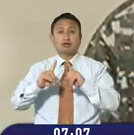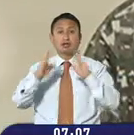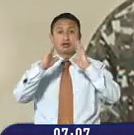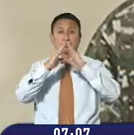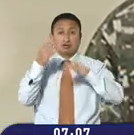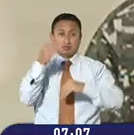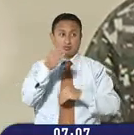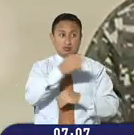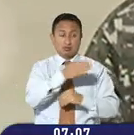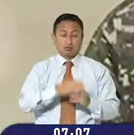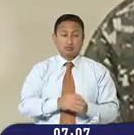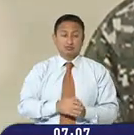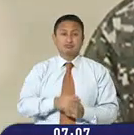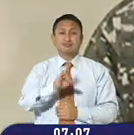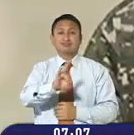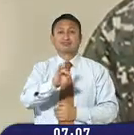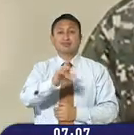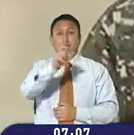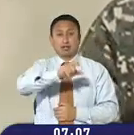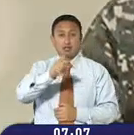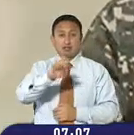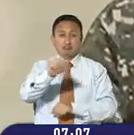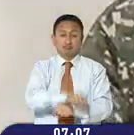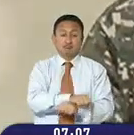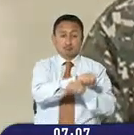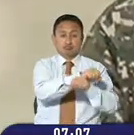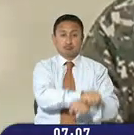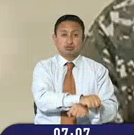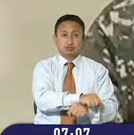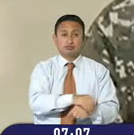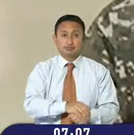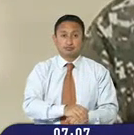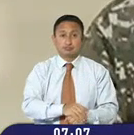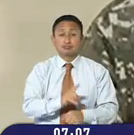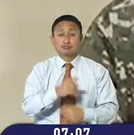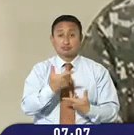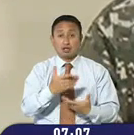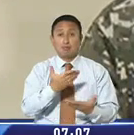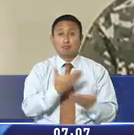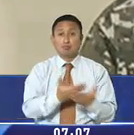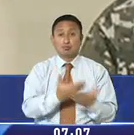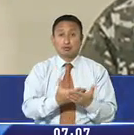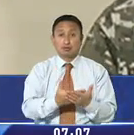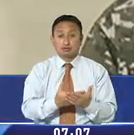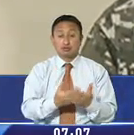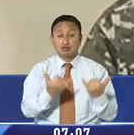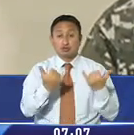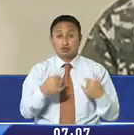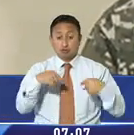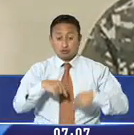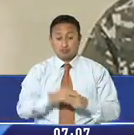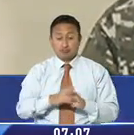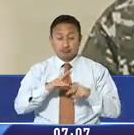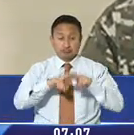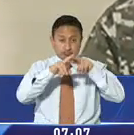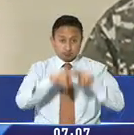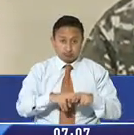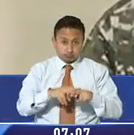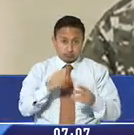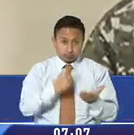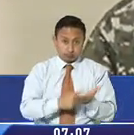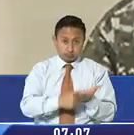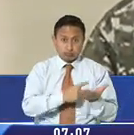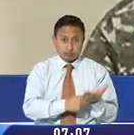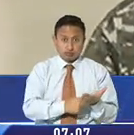la detención de siete ciudadanos. Se recopilaron varios indicios que serán sometidos a las pericias respectivas con